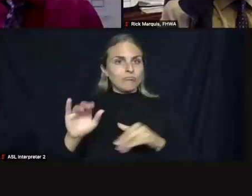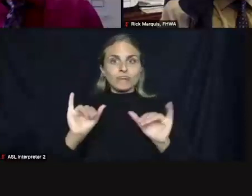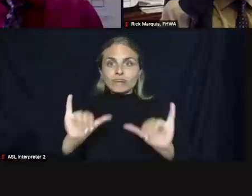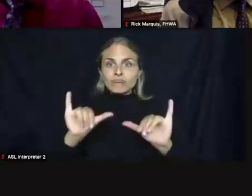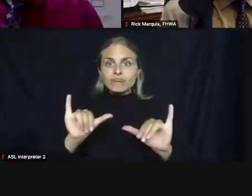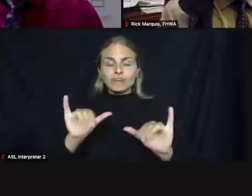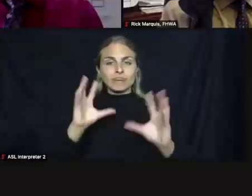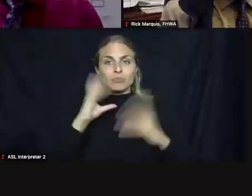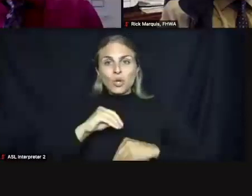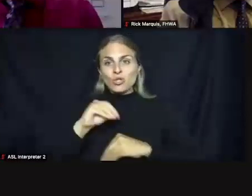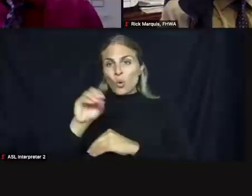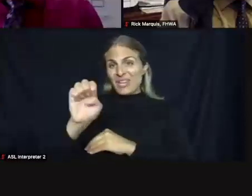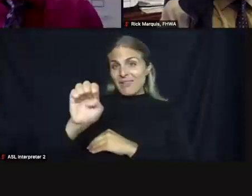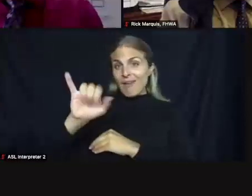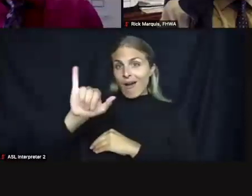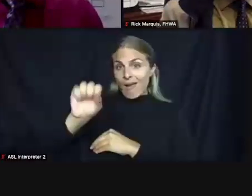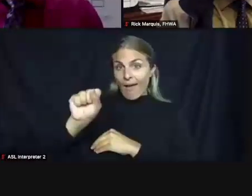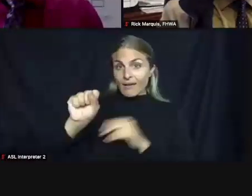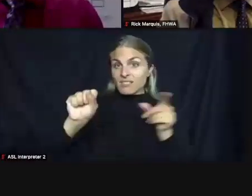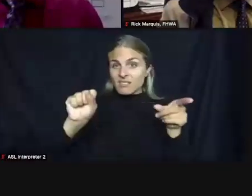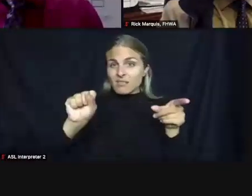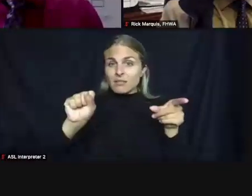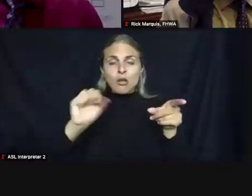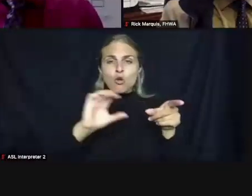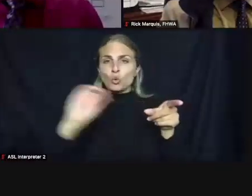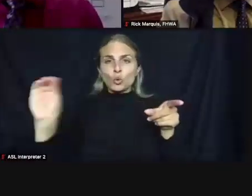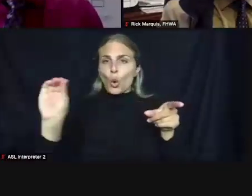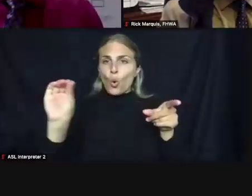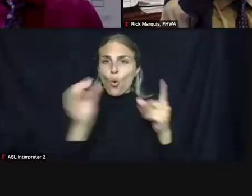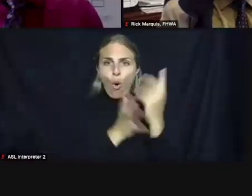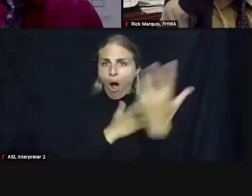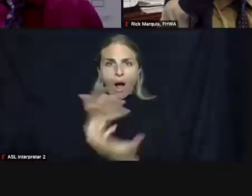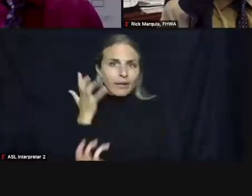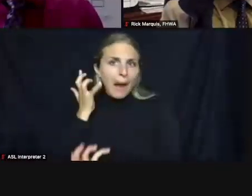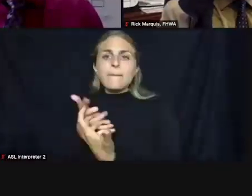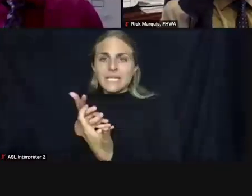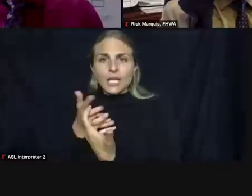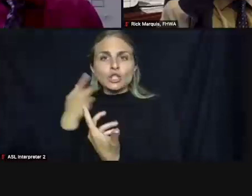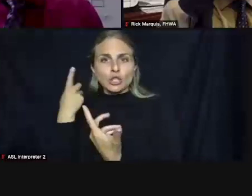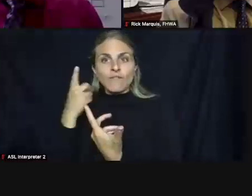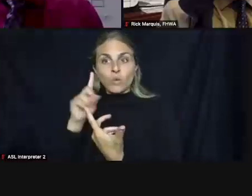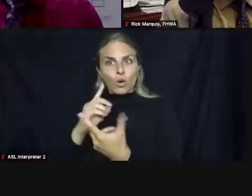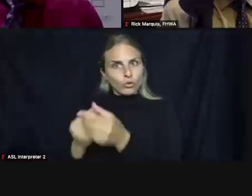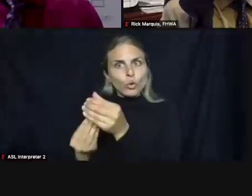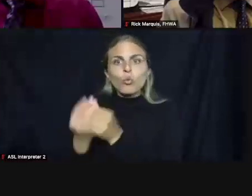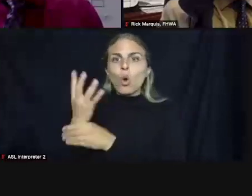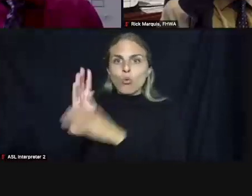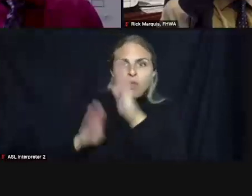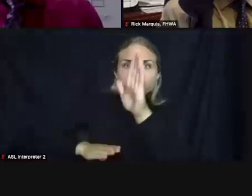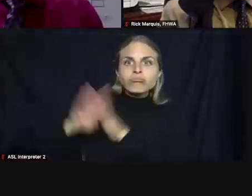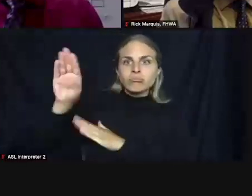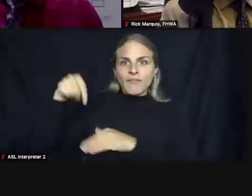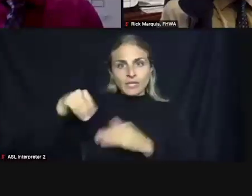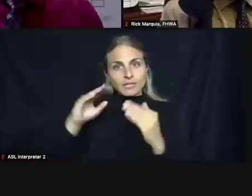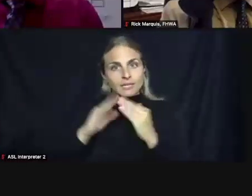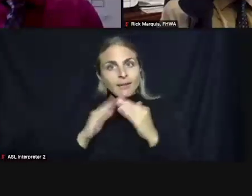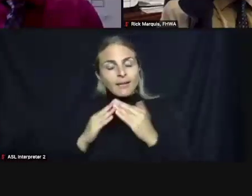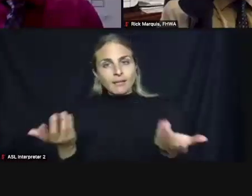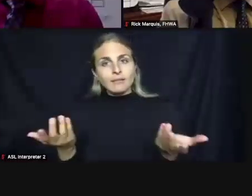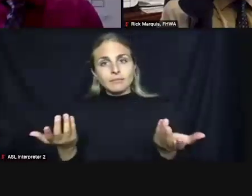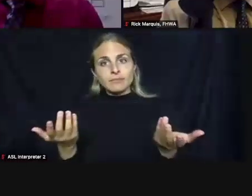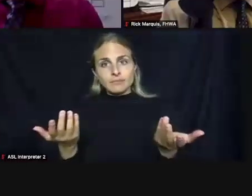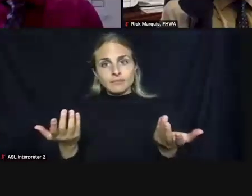Eso es fantástico, pero en el EIS, en la declaración sobre el impacto